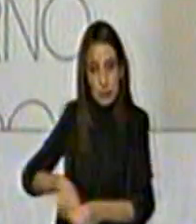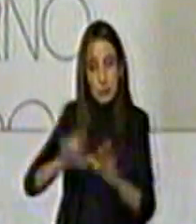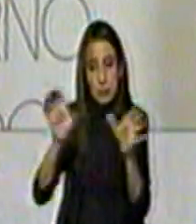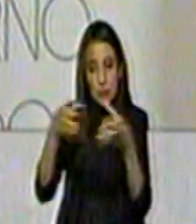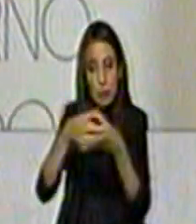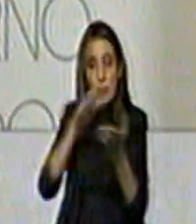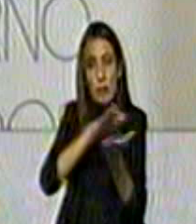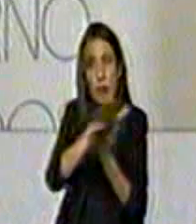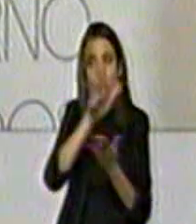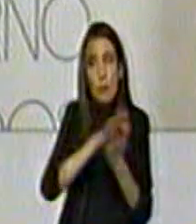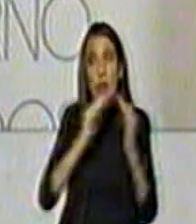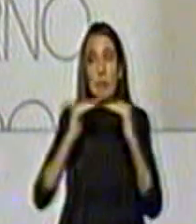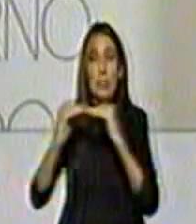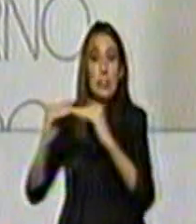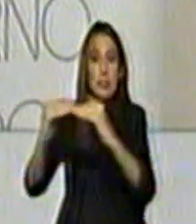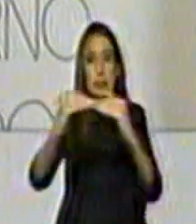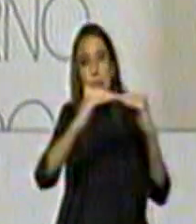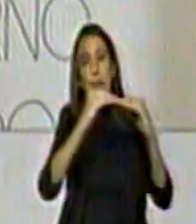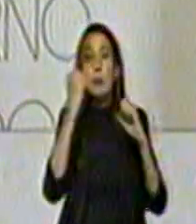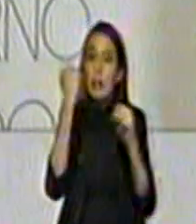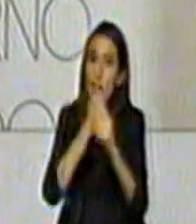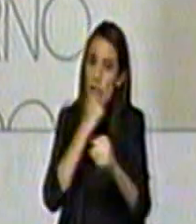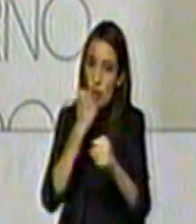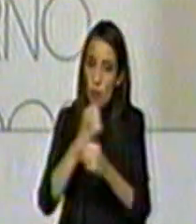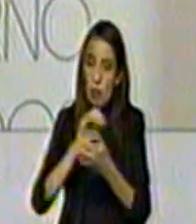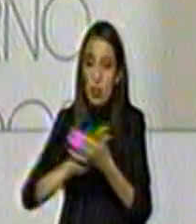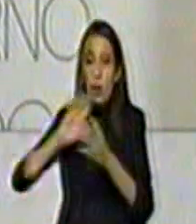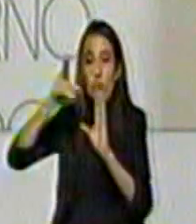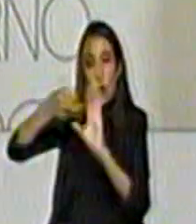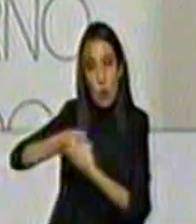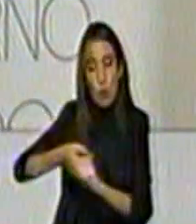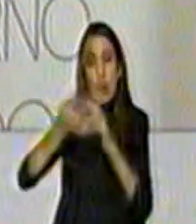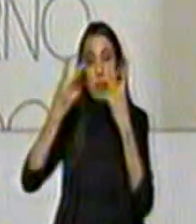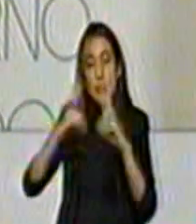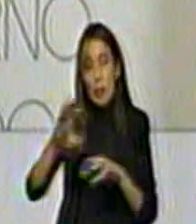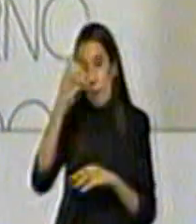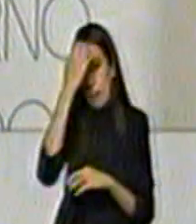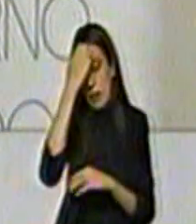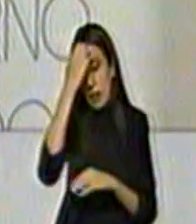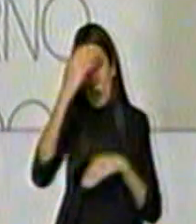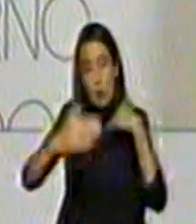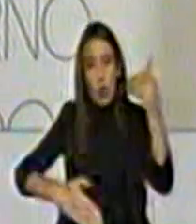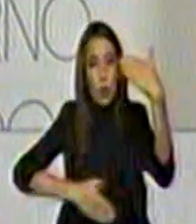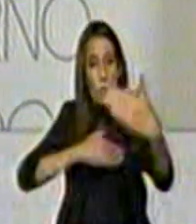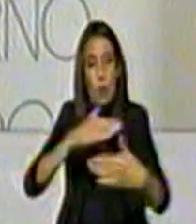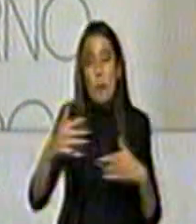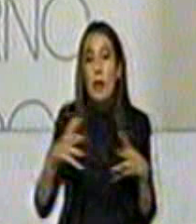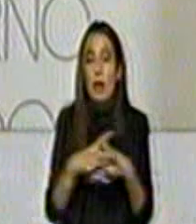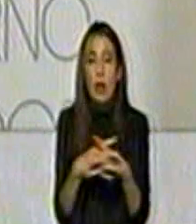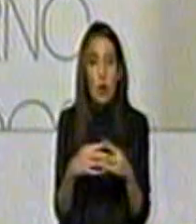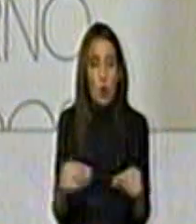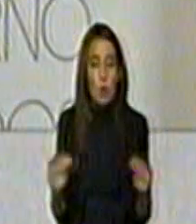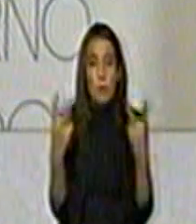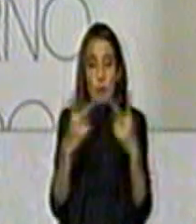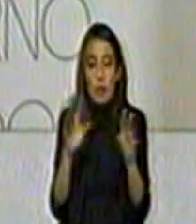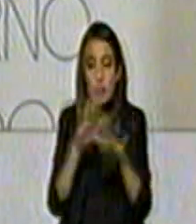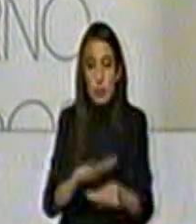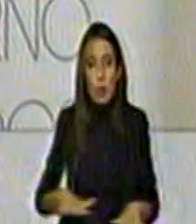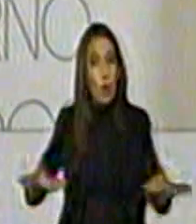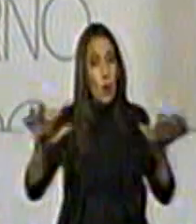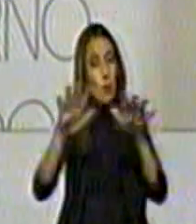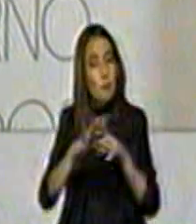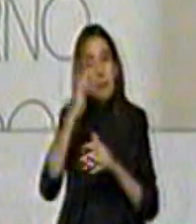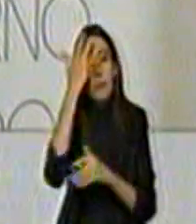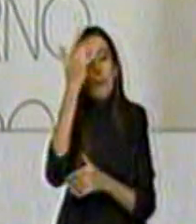la estabilidad laboral, el ingreso a la carrera educativa y también mejorar la calidad del sistema educativo nacional, porque